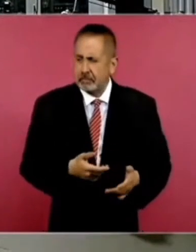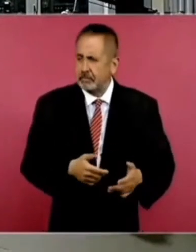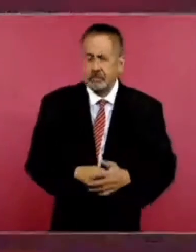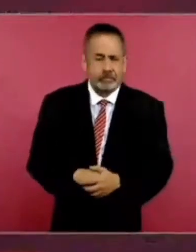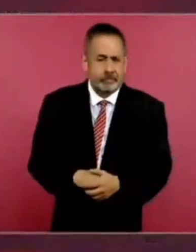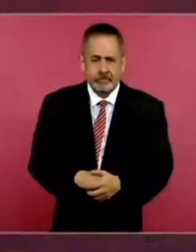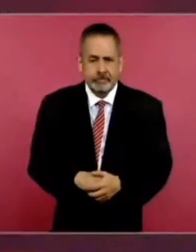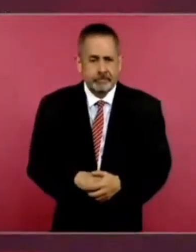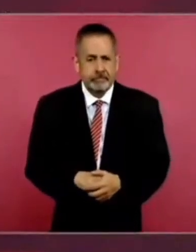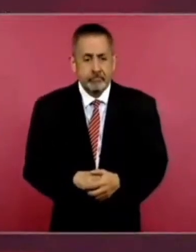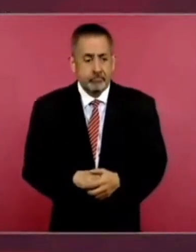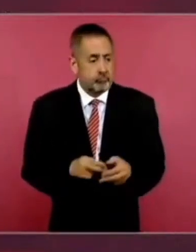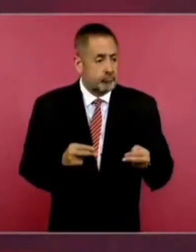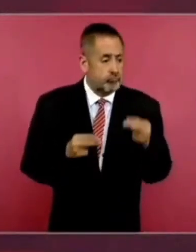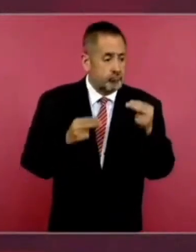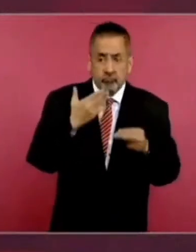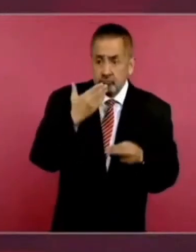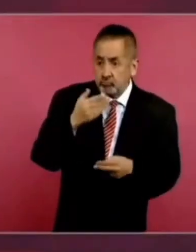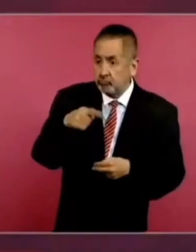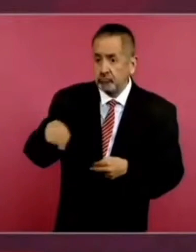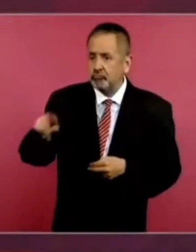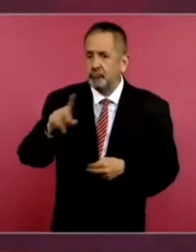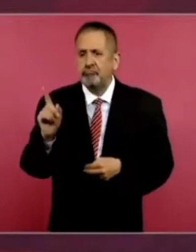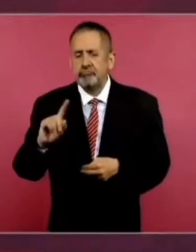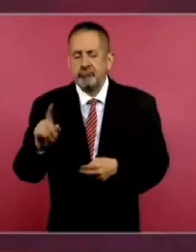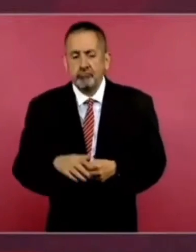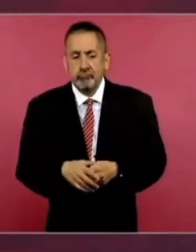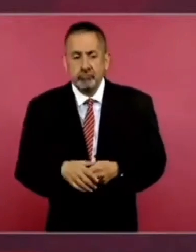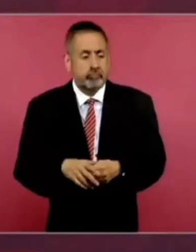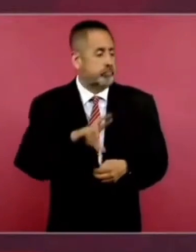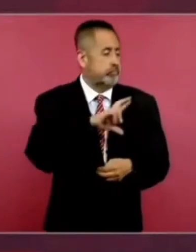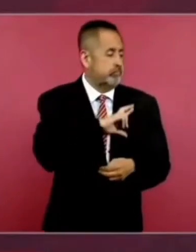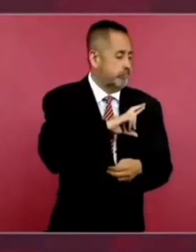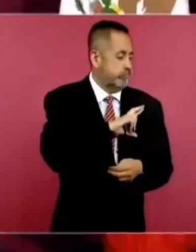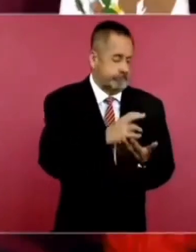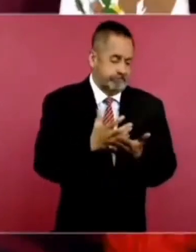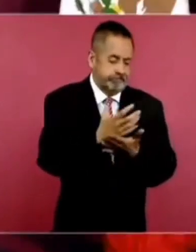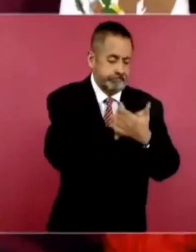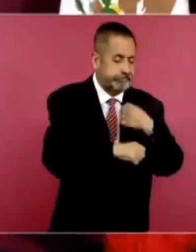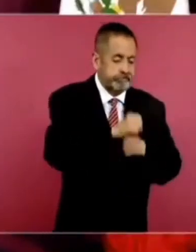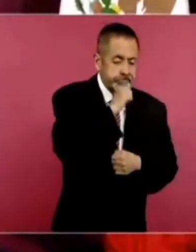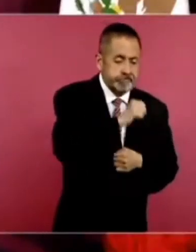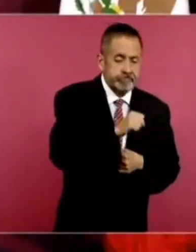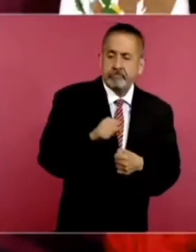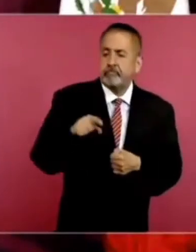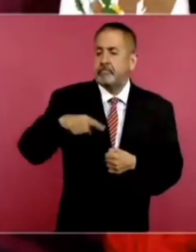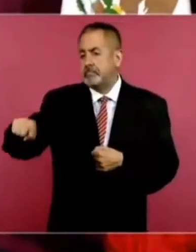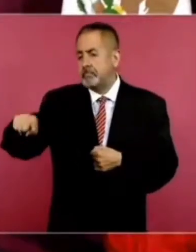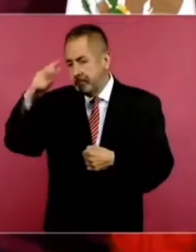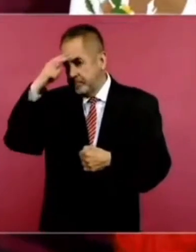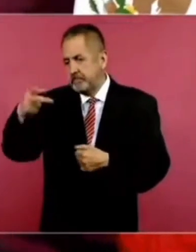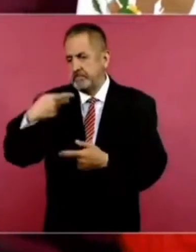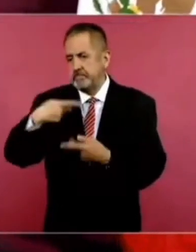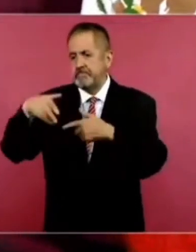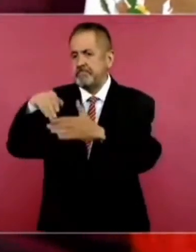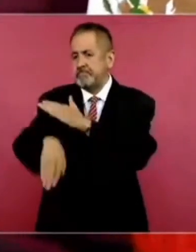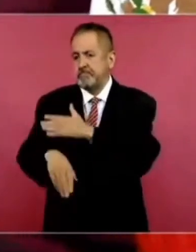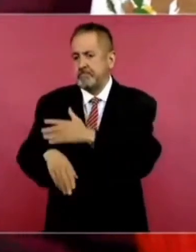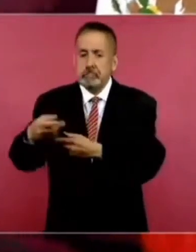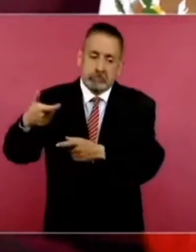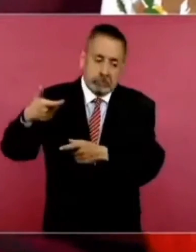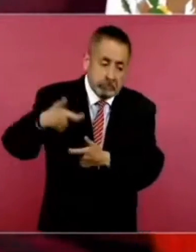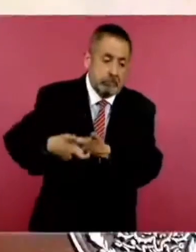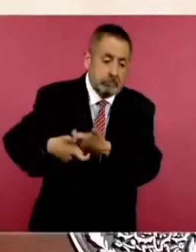Buenos negocios para los particulares, malos negocios para el pueblo, con el